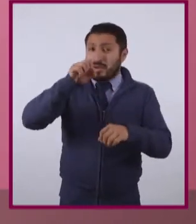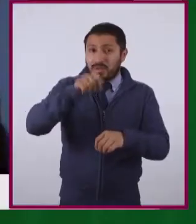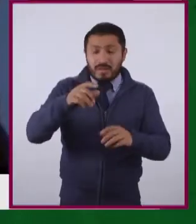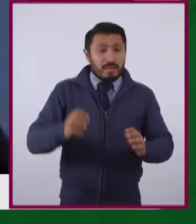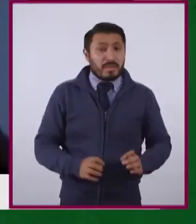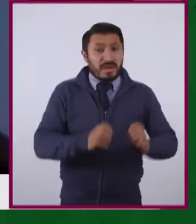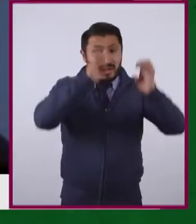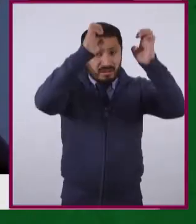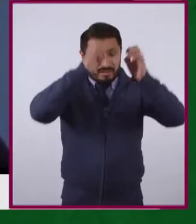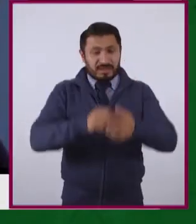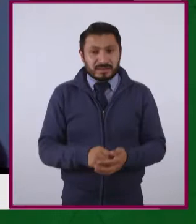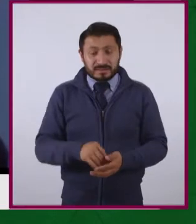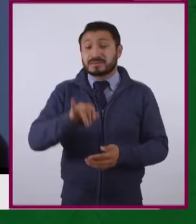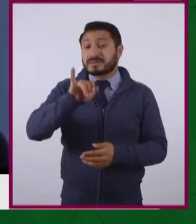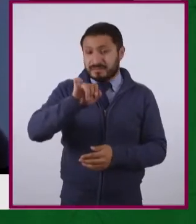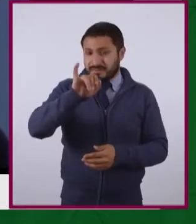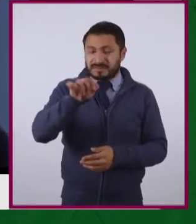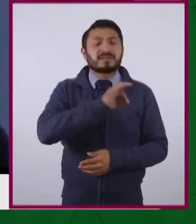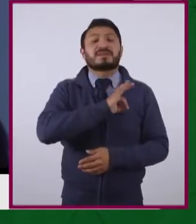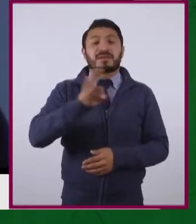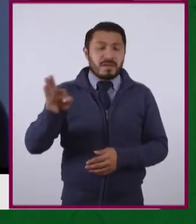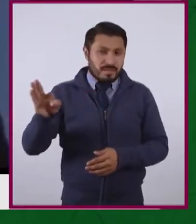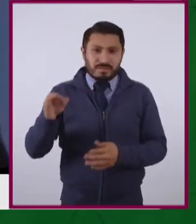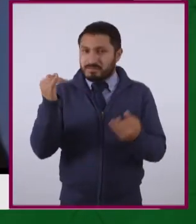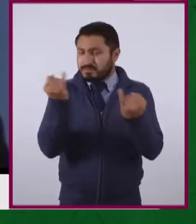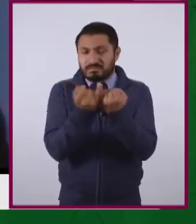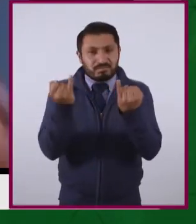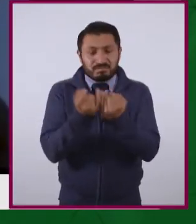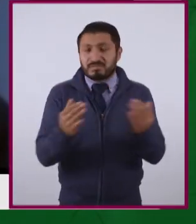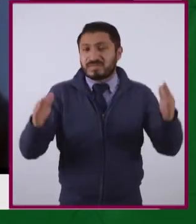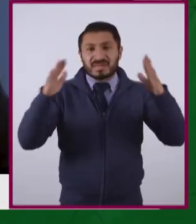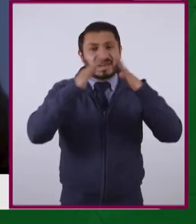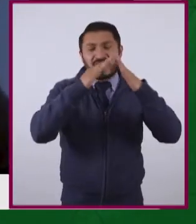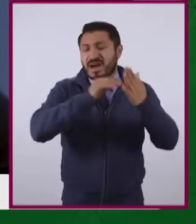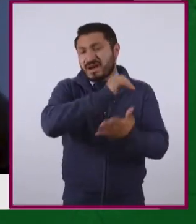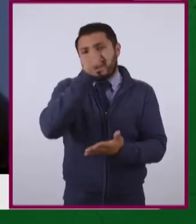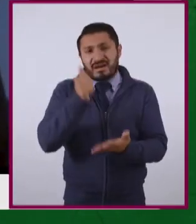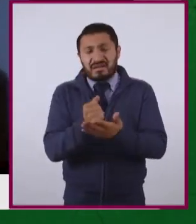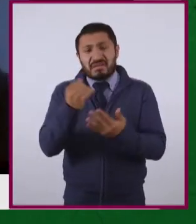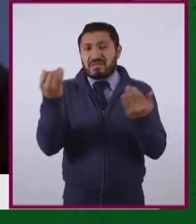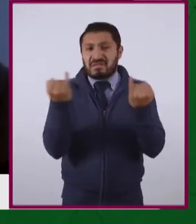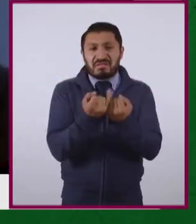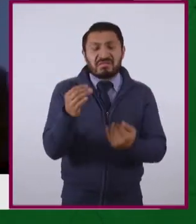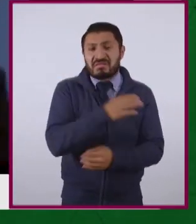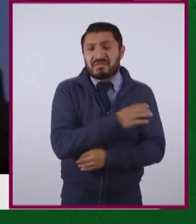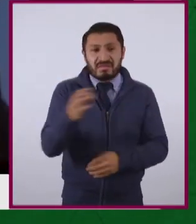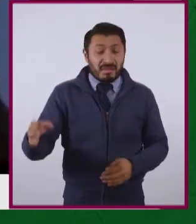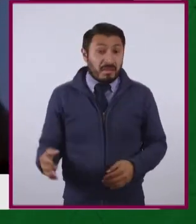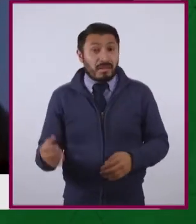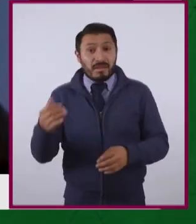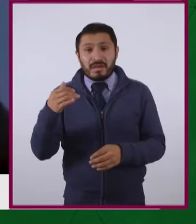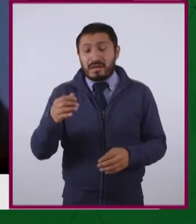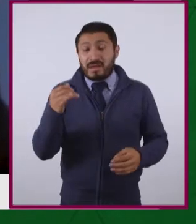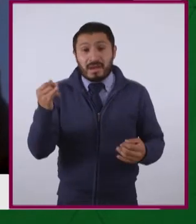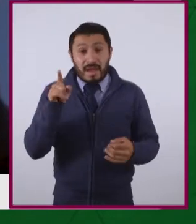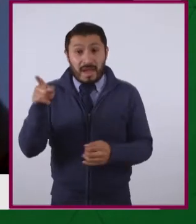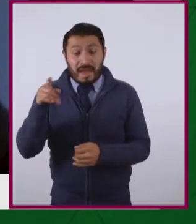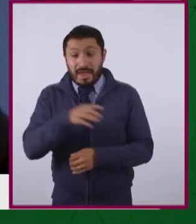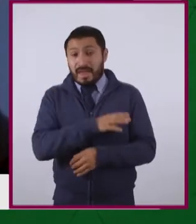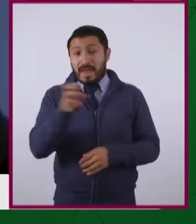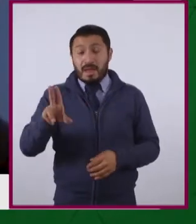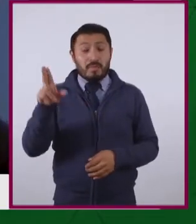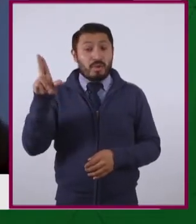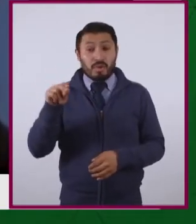edificios? Sí, este sistema se puede instalar igual en casas en la ciudad que en el campo. Incluso en el campo